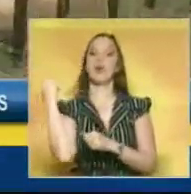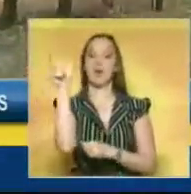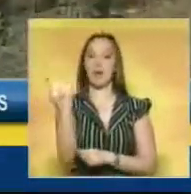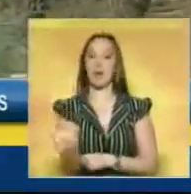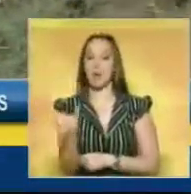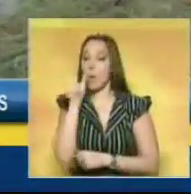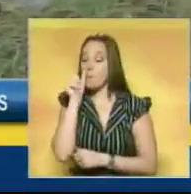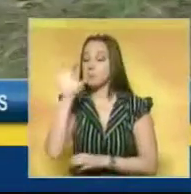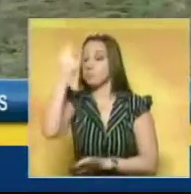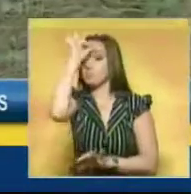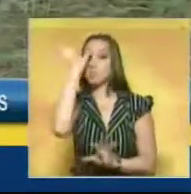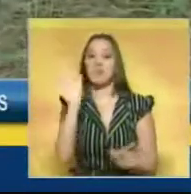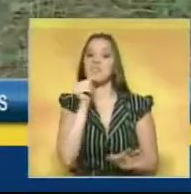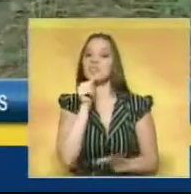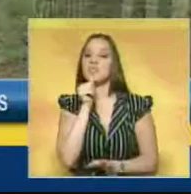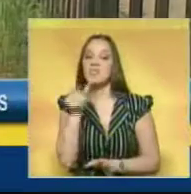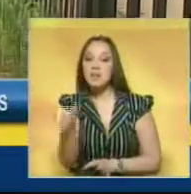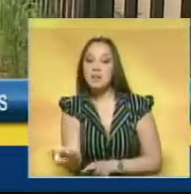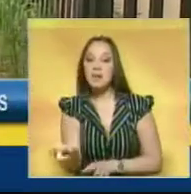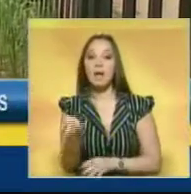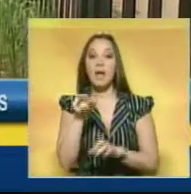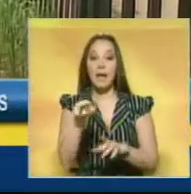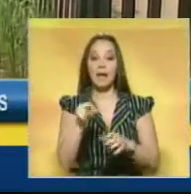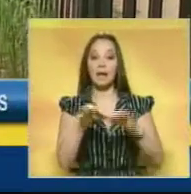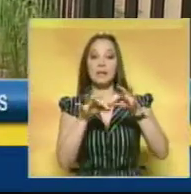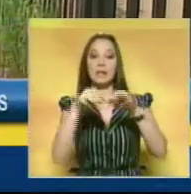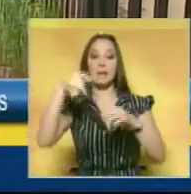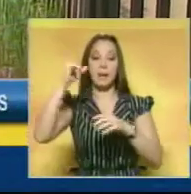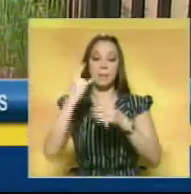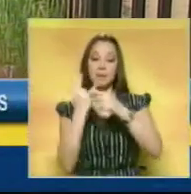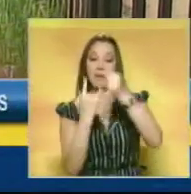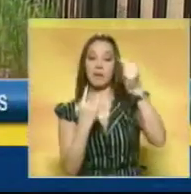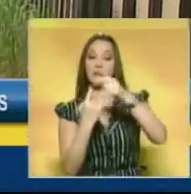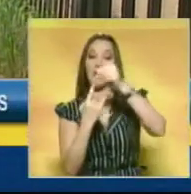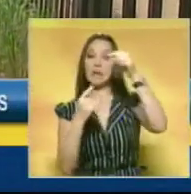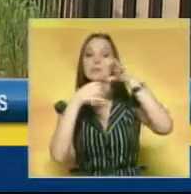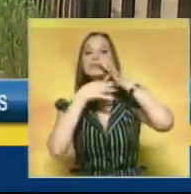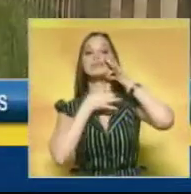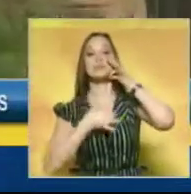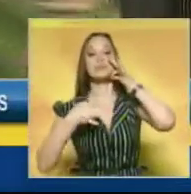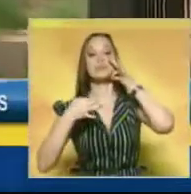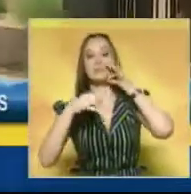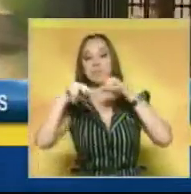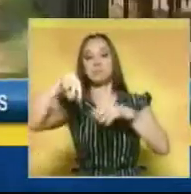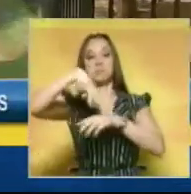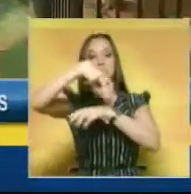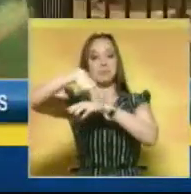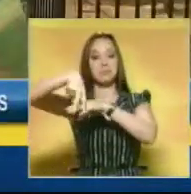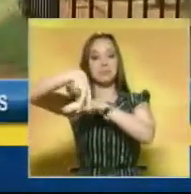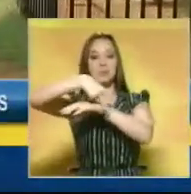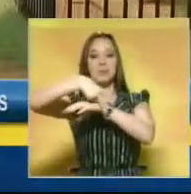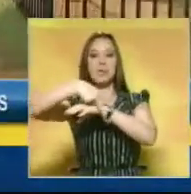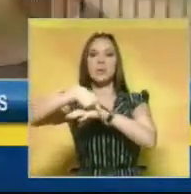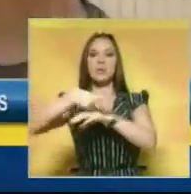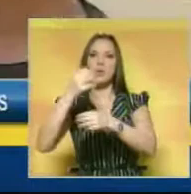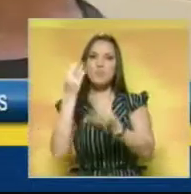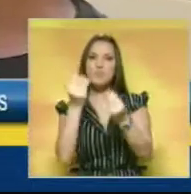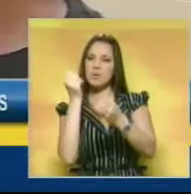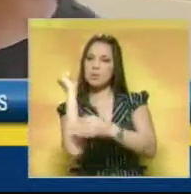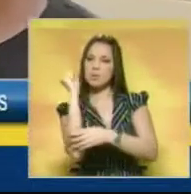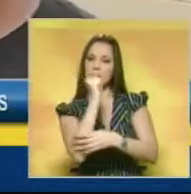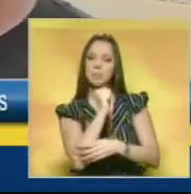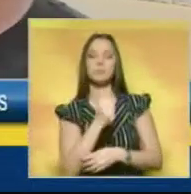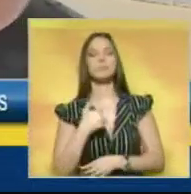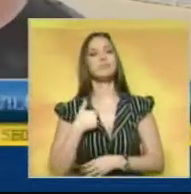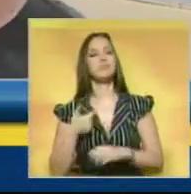sido aún identificado. El mismo estaba colgando de una de las cercas del conjunto residencial con múltiples heridas. Yo salí